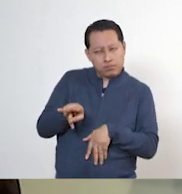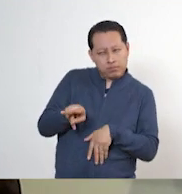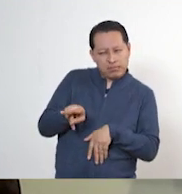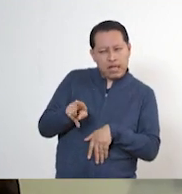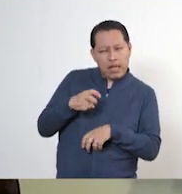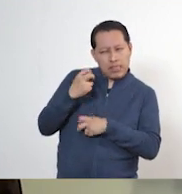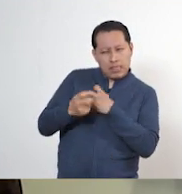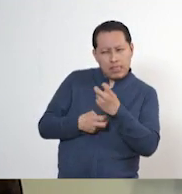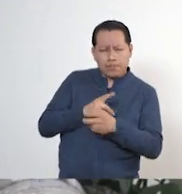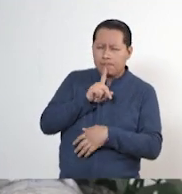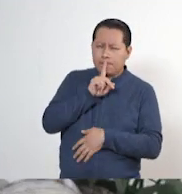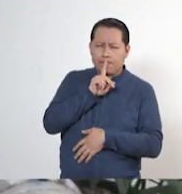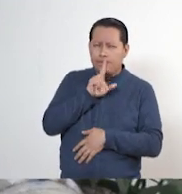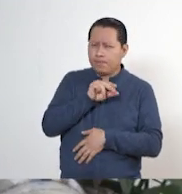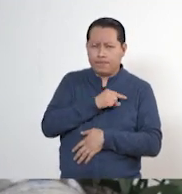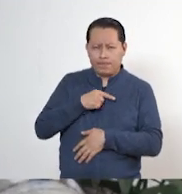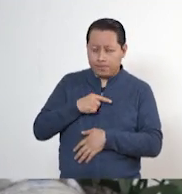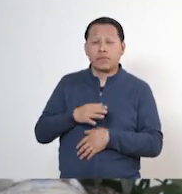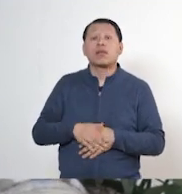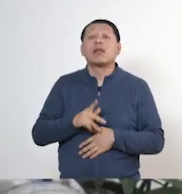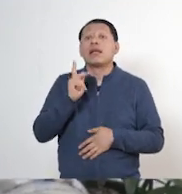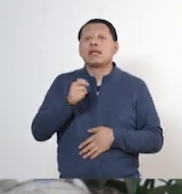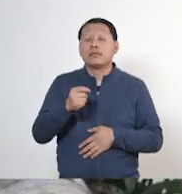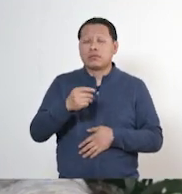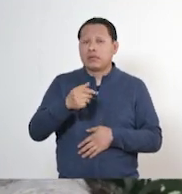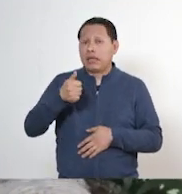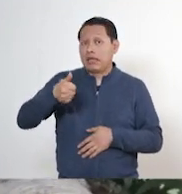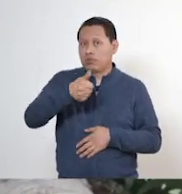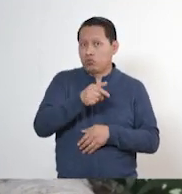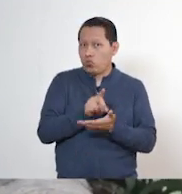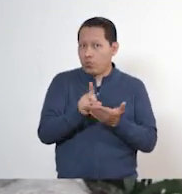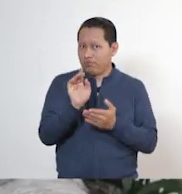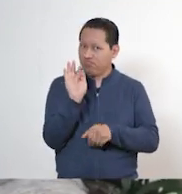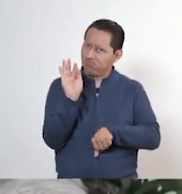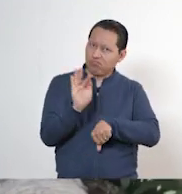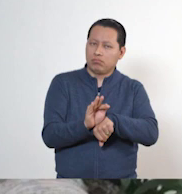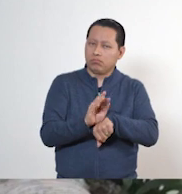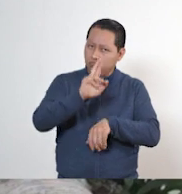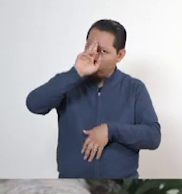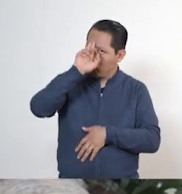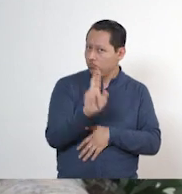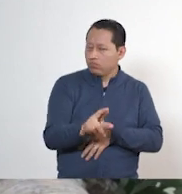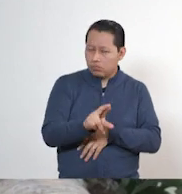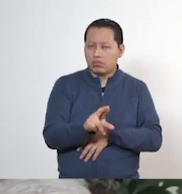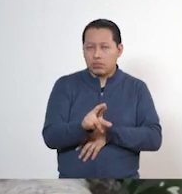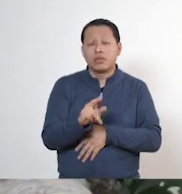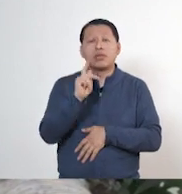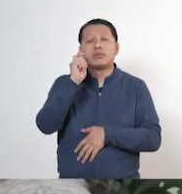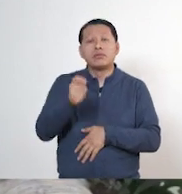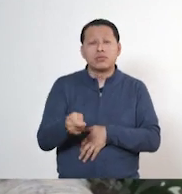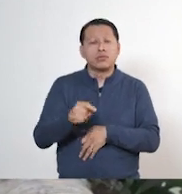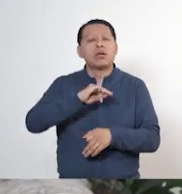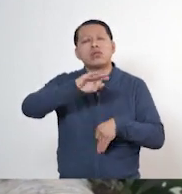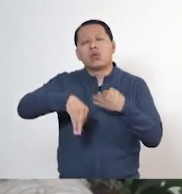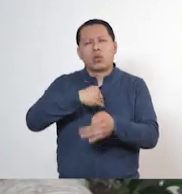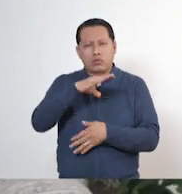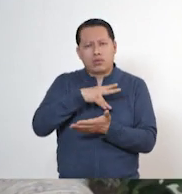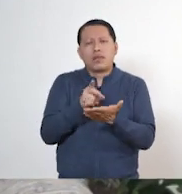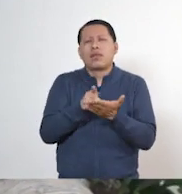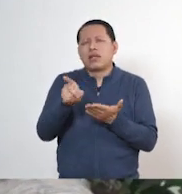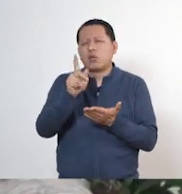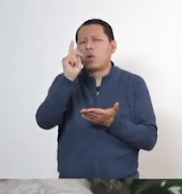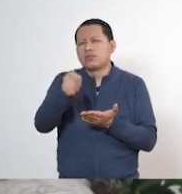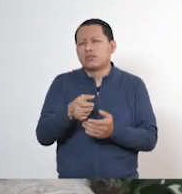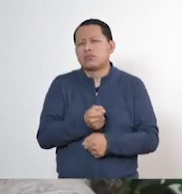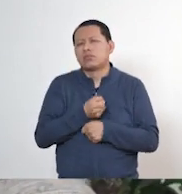son. Por defender nuestros derechos y hacerlos valer, ya que todos tenemos derechos a